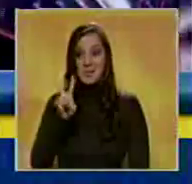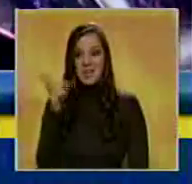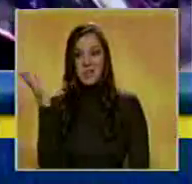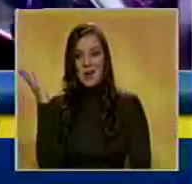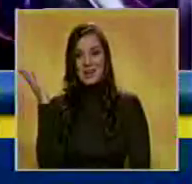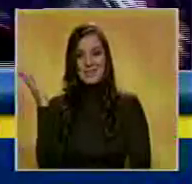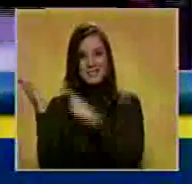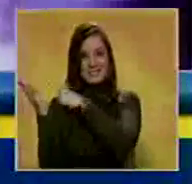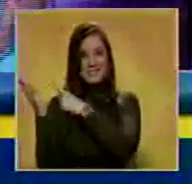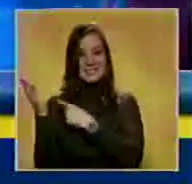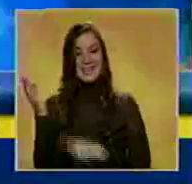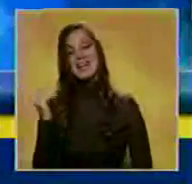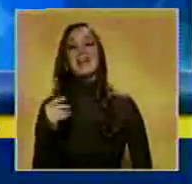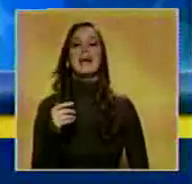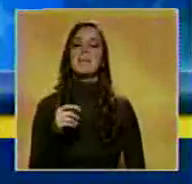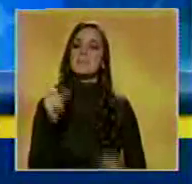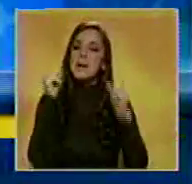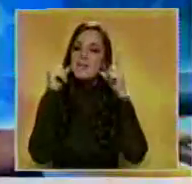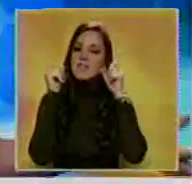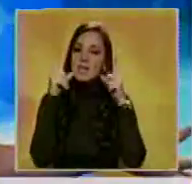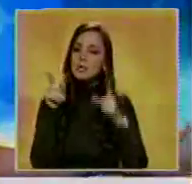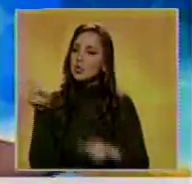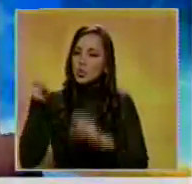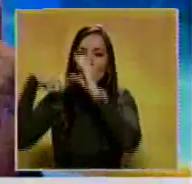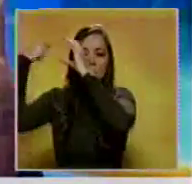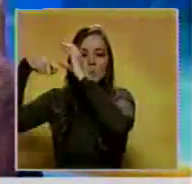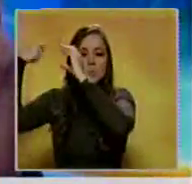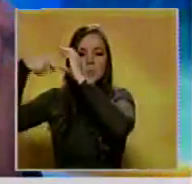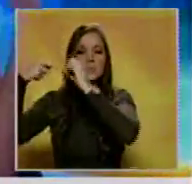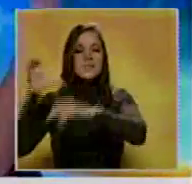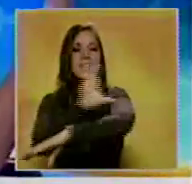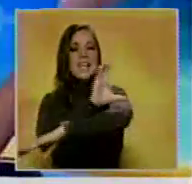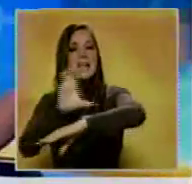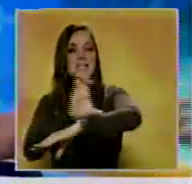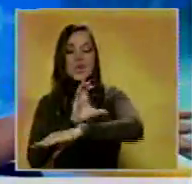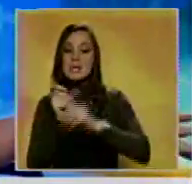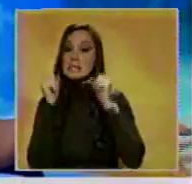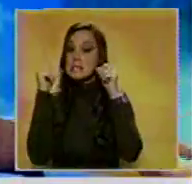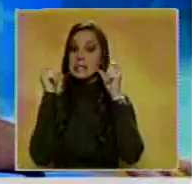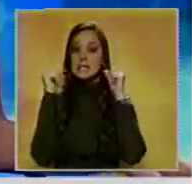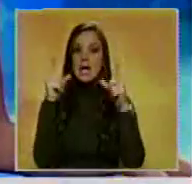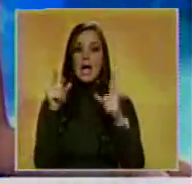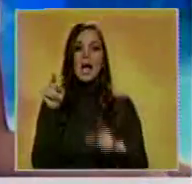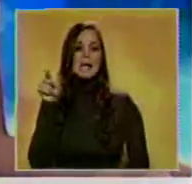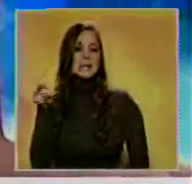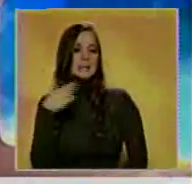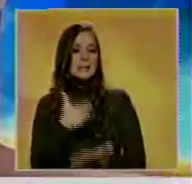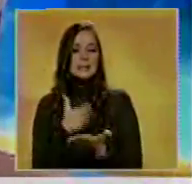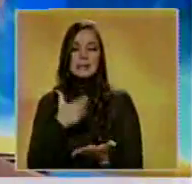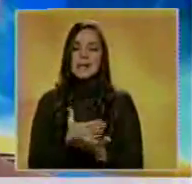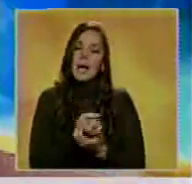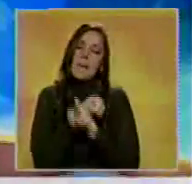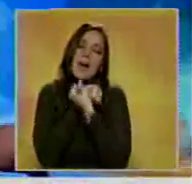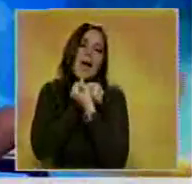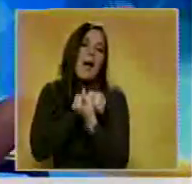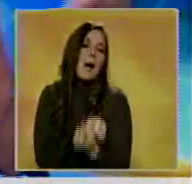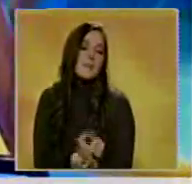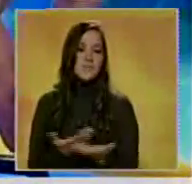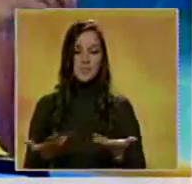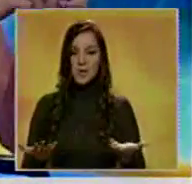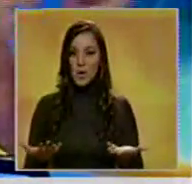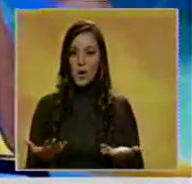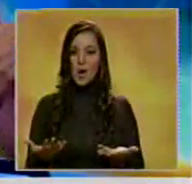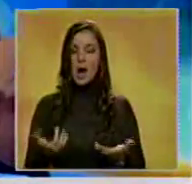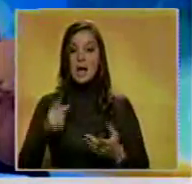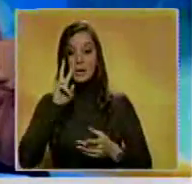y fue maravilloso. Tus videoclips son sensacionales. Además, son esos videos que cuentan una trama, hay todo, es un romanticismo. En